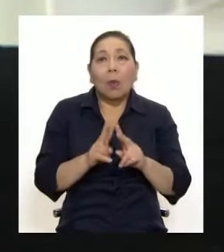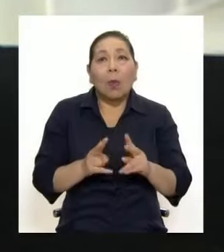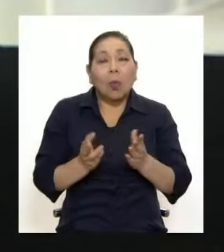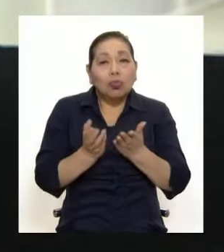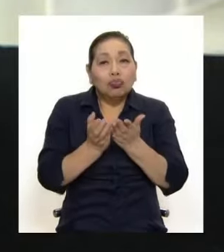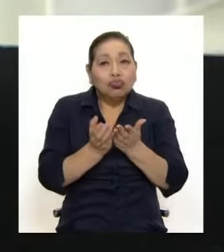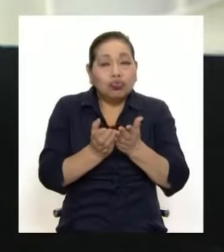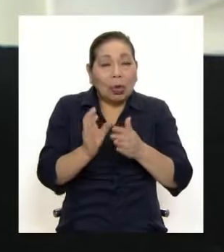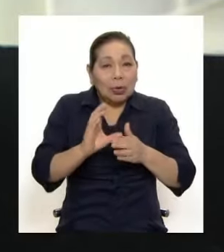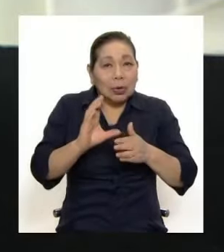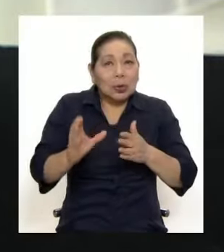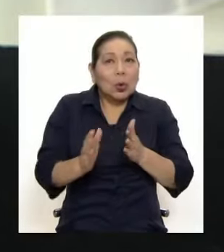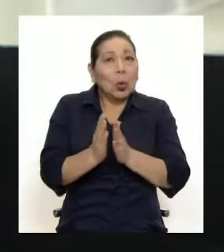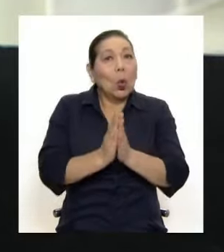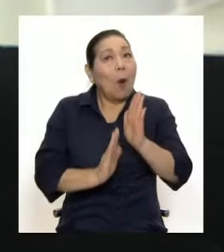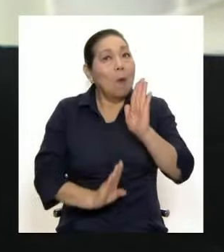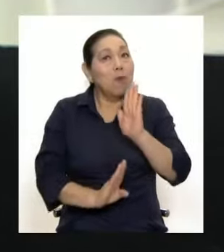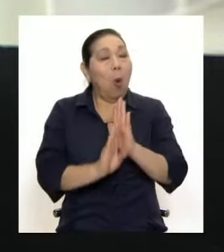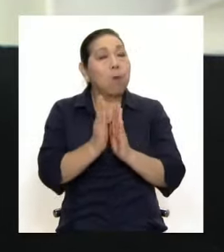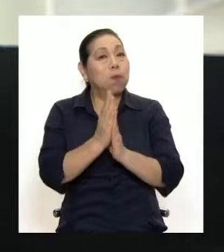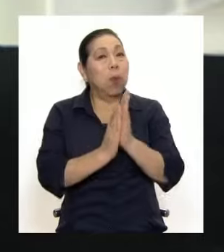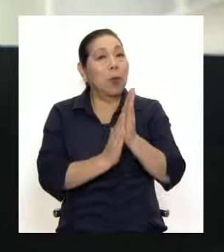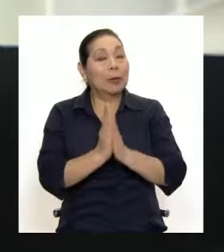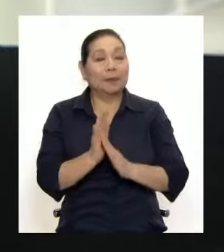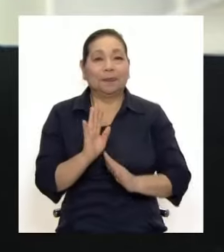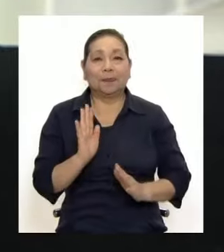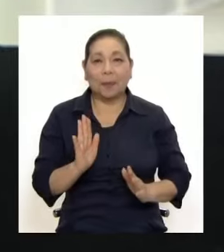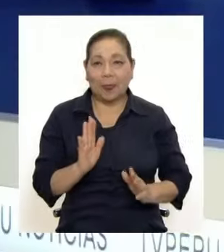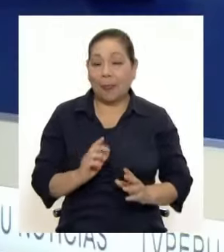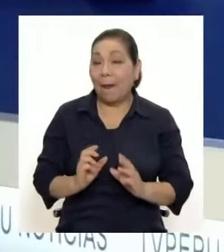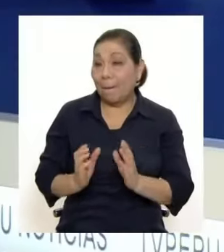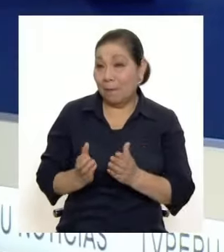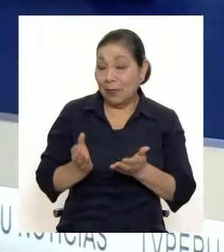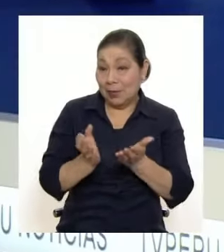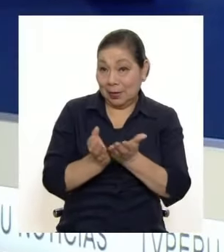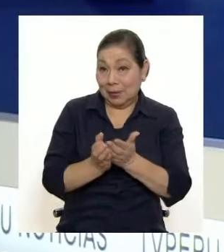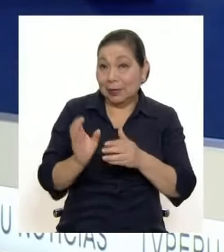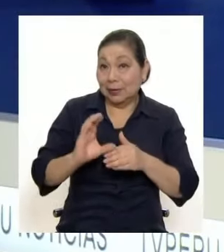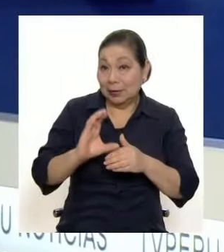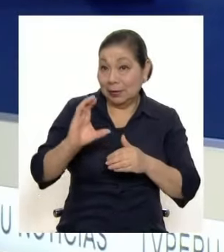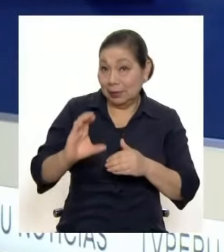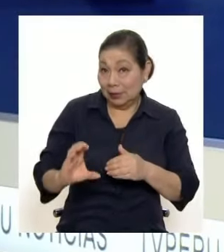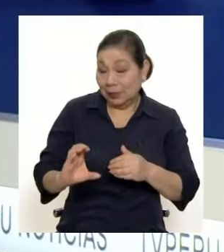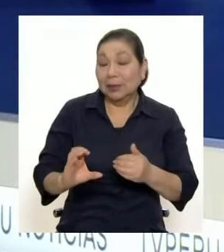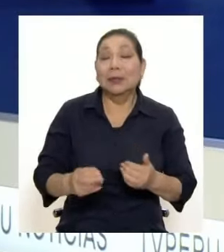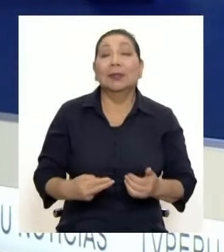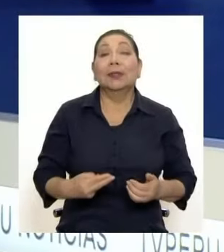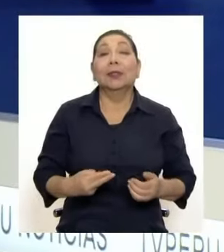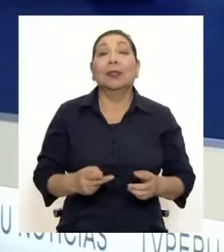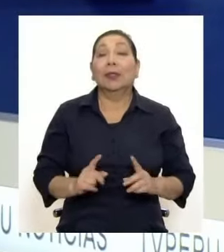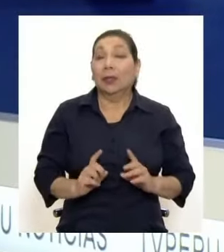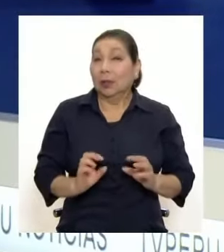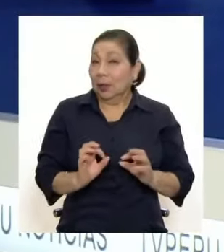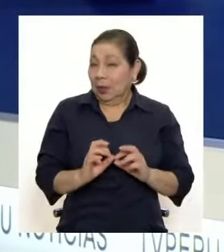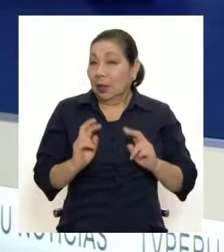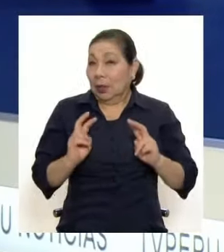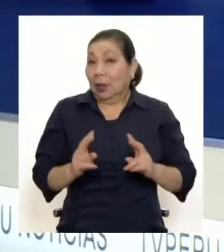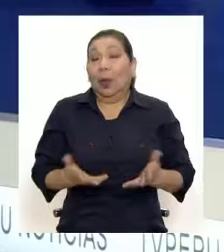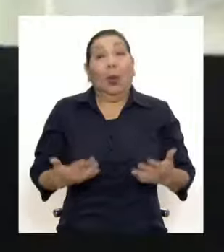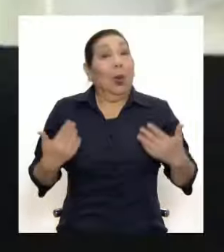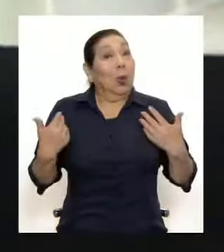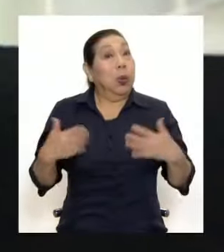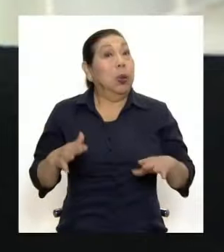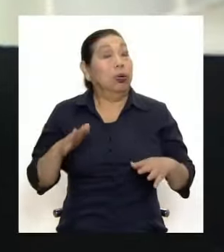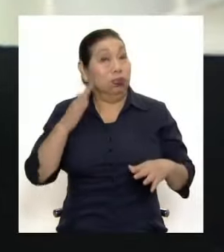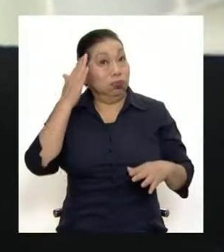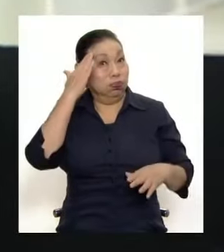chancay como para poder sacarle el máximo provecho no bueno el puerto chancay es la oportunidad del Perú y más aú desde la mirada de china porque